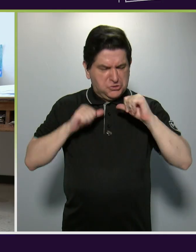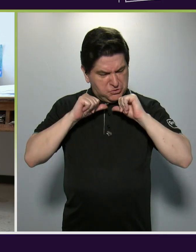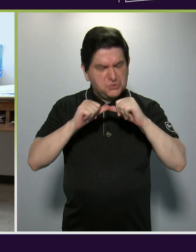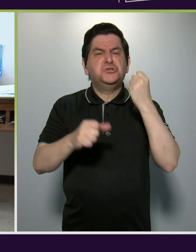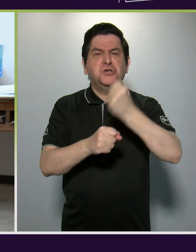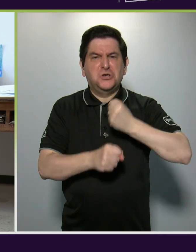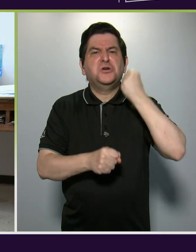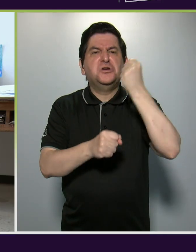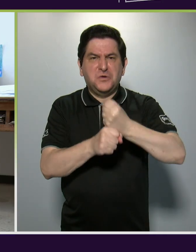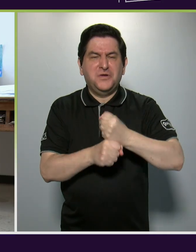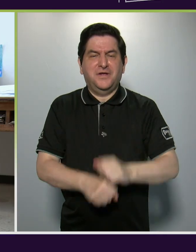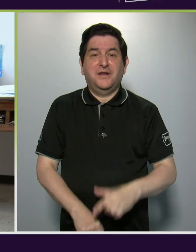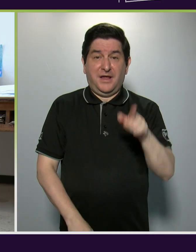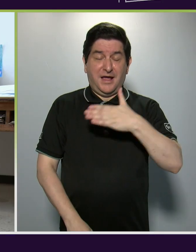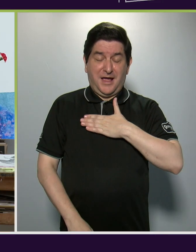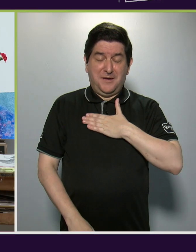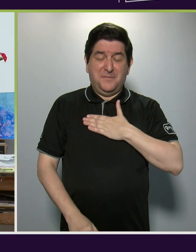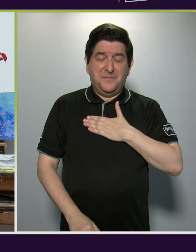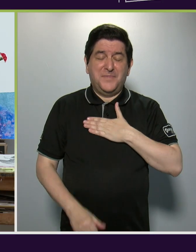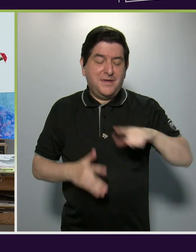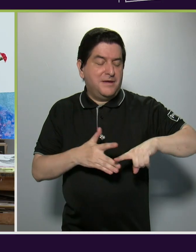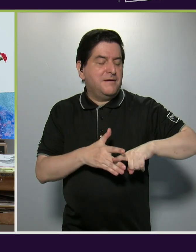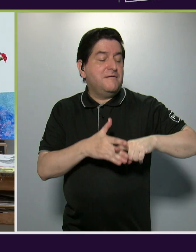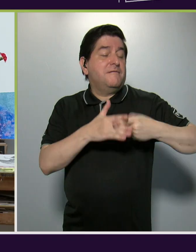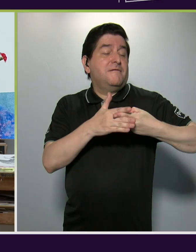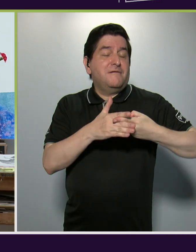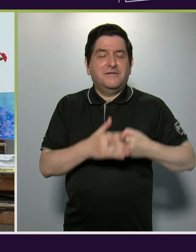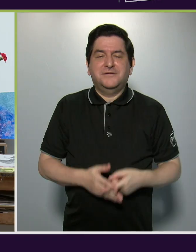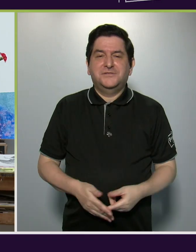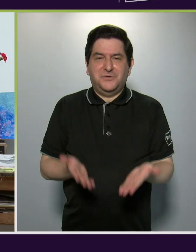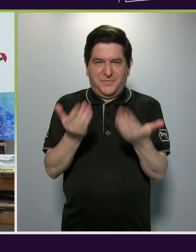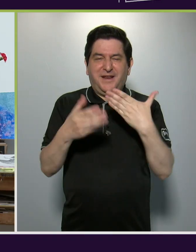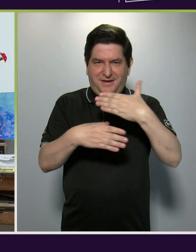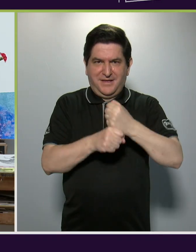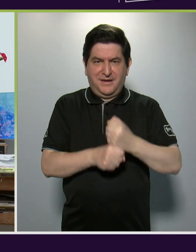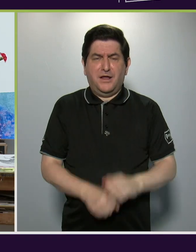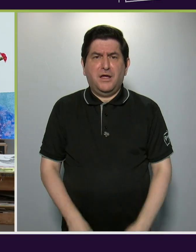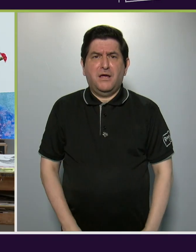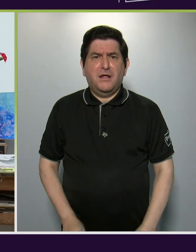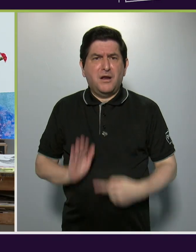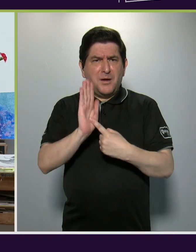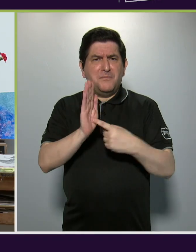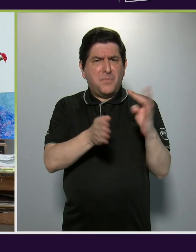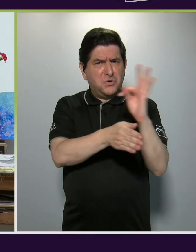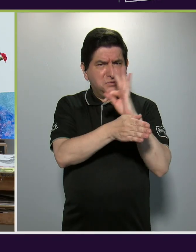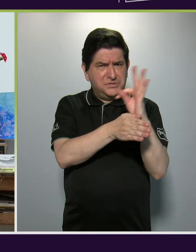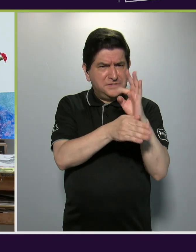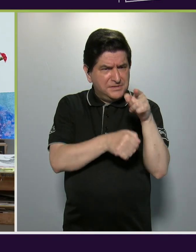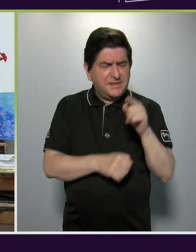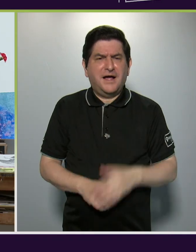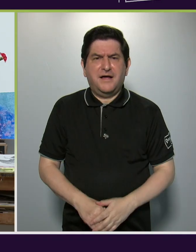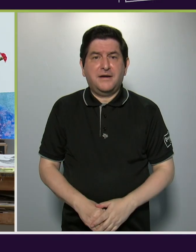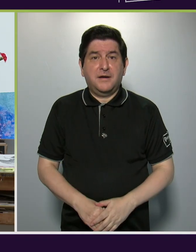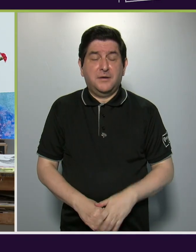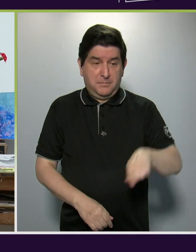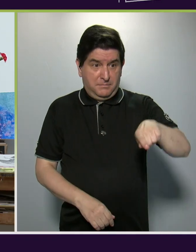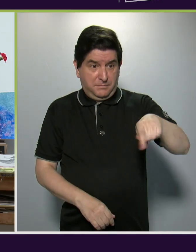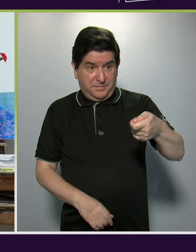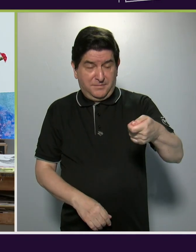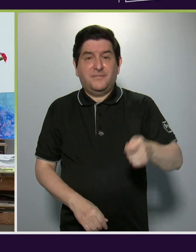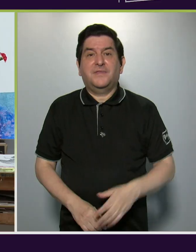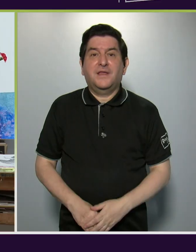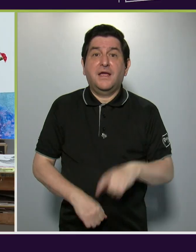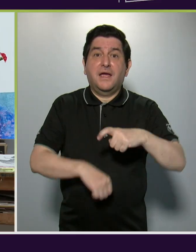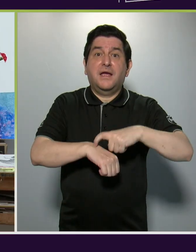cosas, porque es lo que me nace hacer. Entonces yo dije, no puede ser, sí, que pongan la televisión. Teníamos un tele allá, la pusimos, y estaba